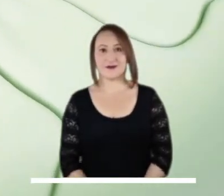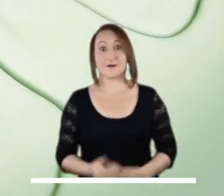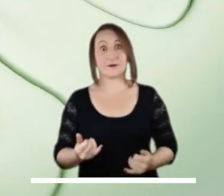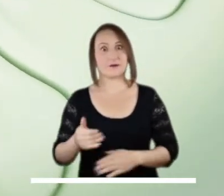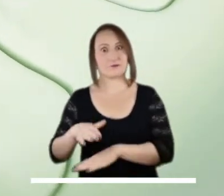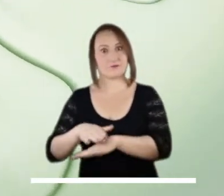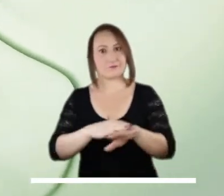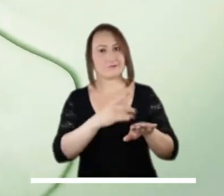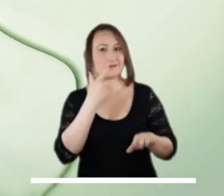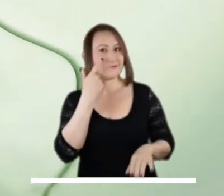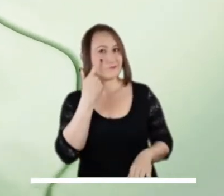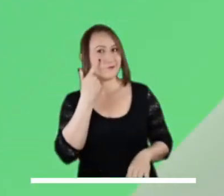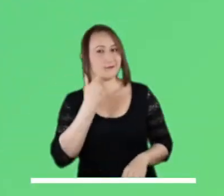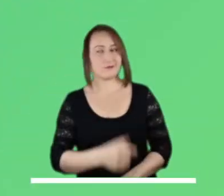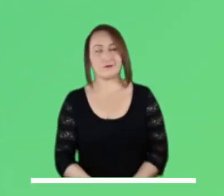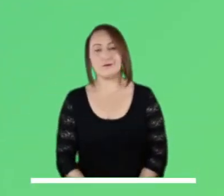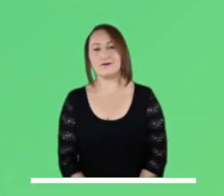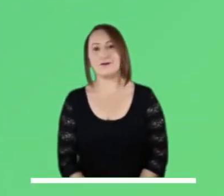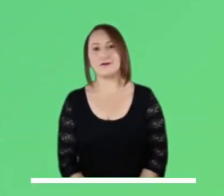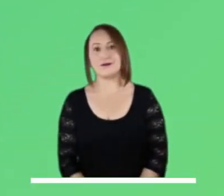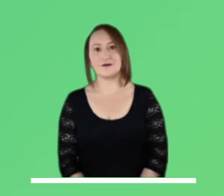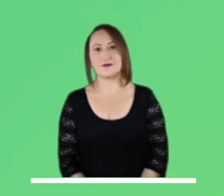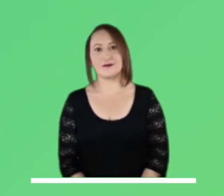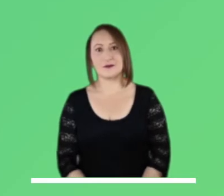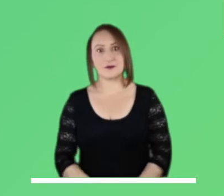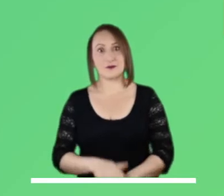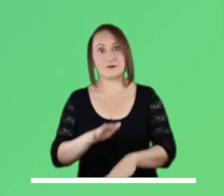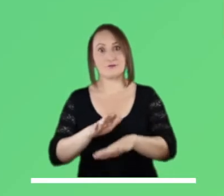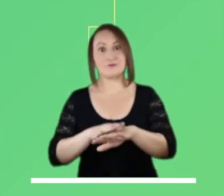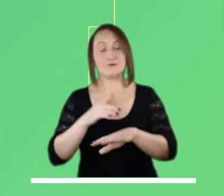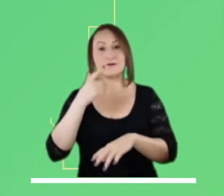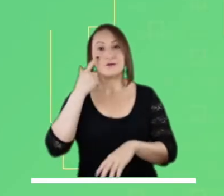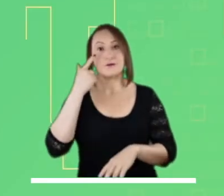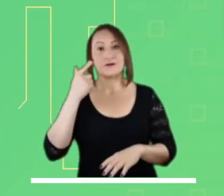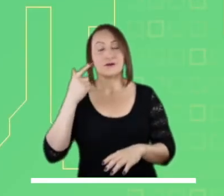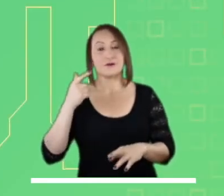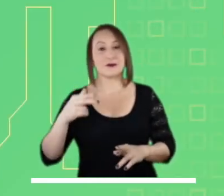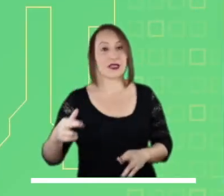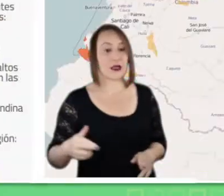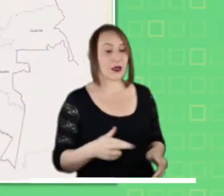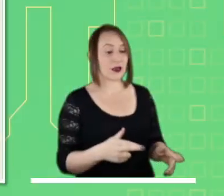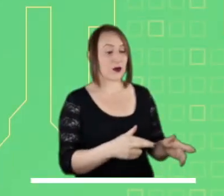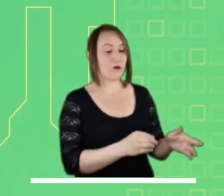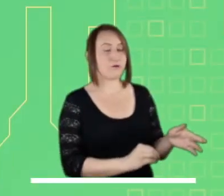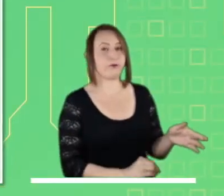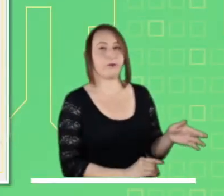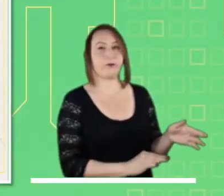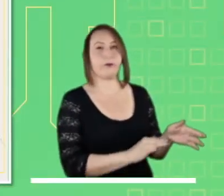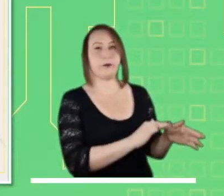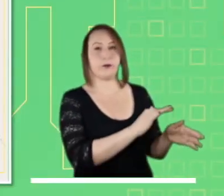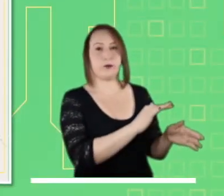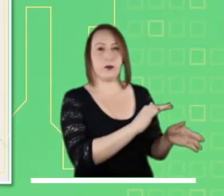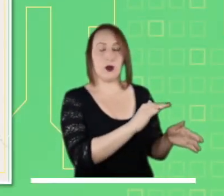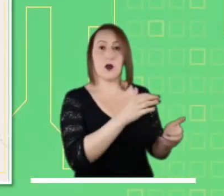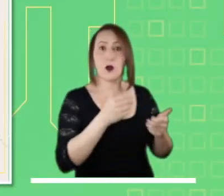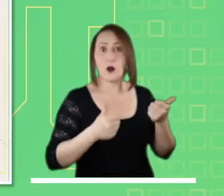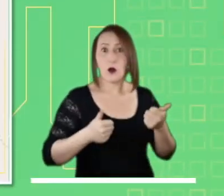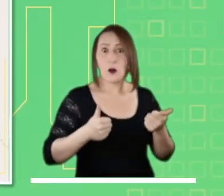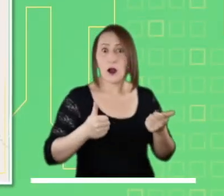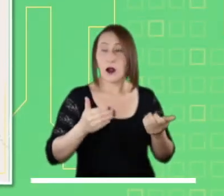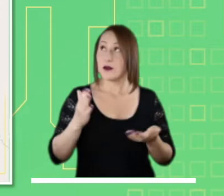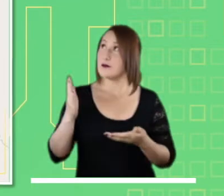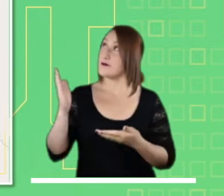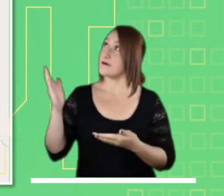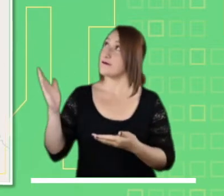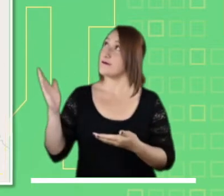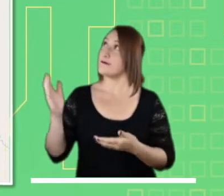10 grados. Veamos ahora las alertas que se encuentran activas. Atención a los niveles altos en la parte baja del